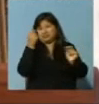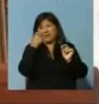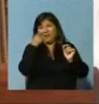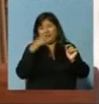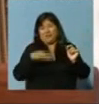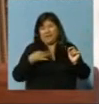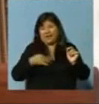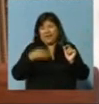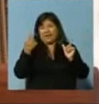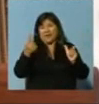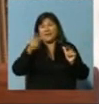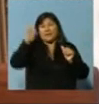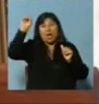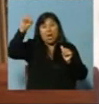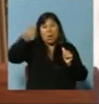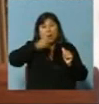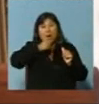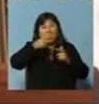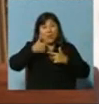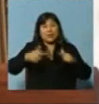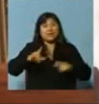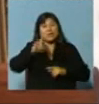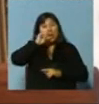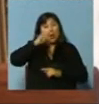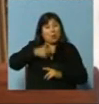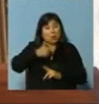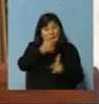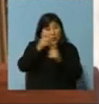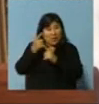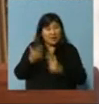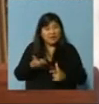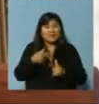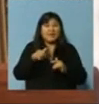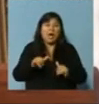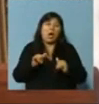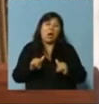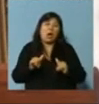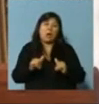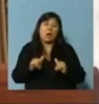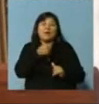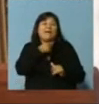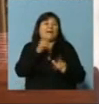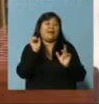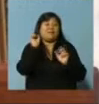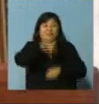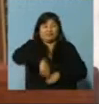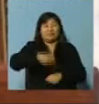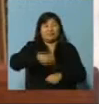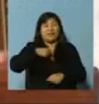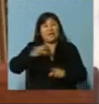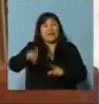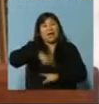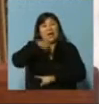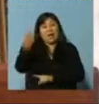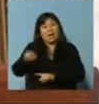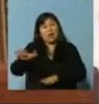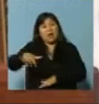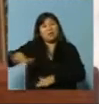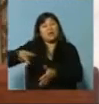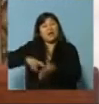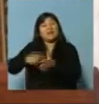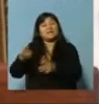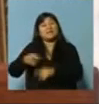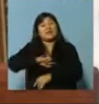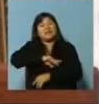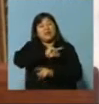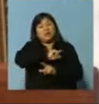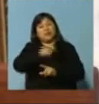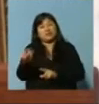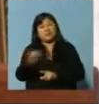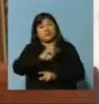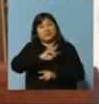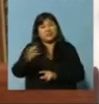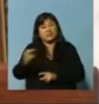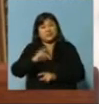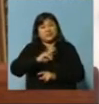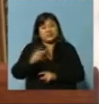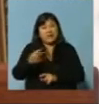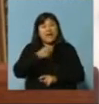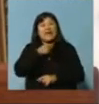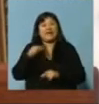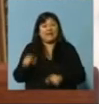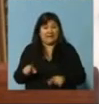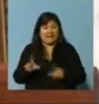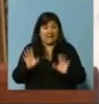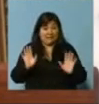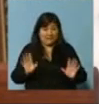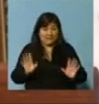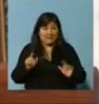de muchos servicios, de muchas comodidades, y los jóvenes pretendemos irnos a los centros urbanos. Y creo que esto